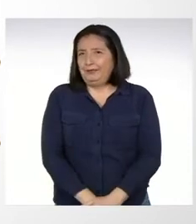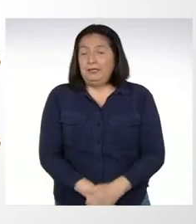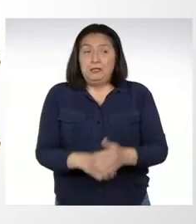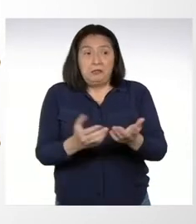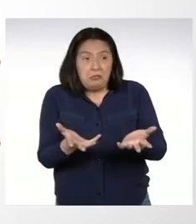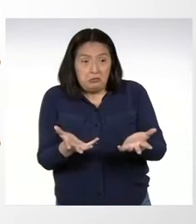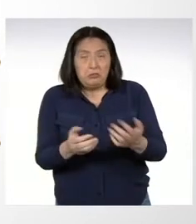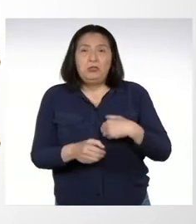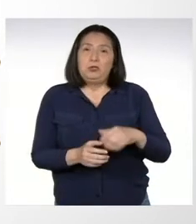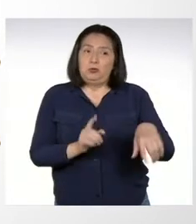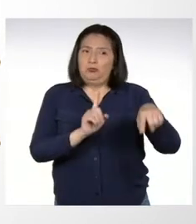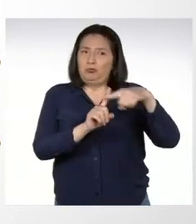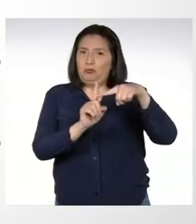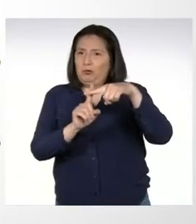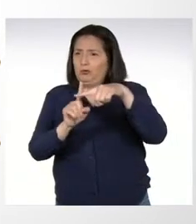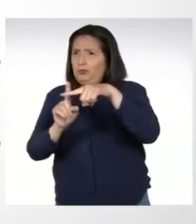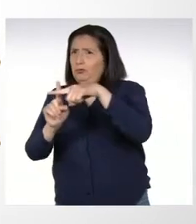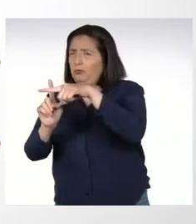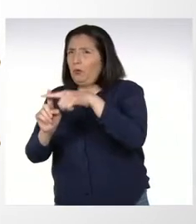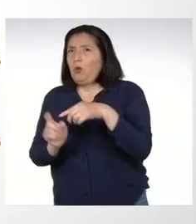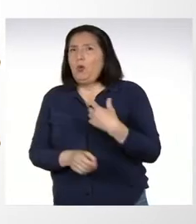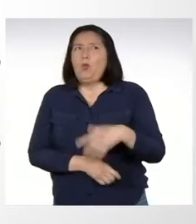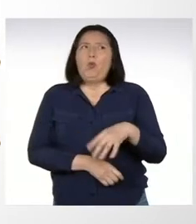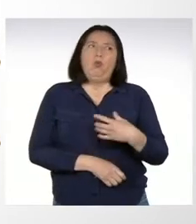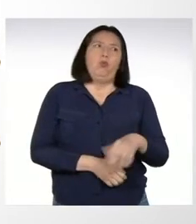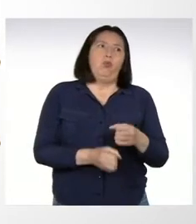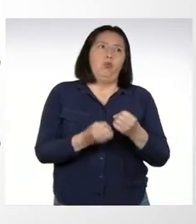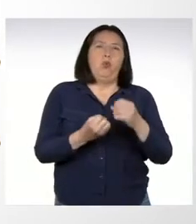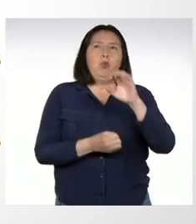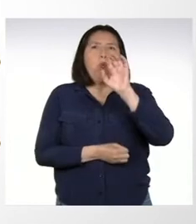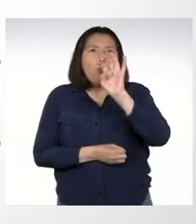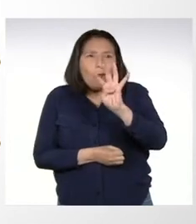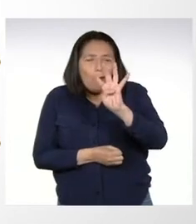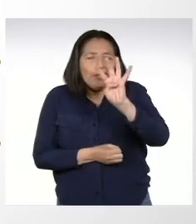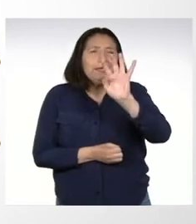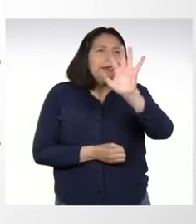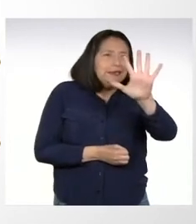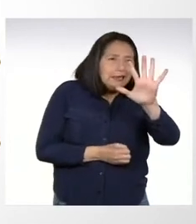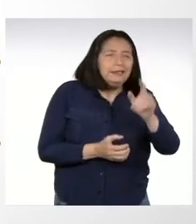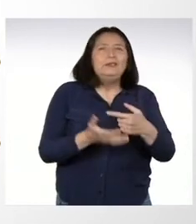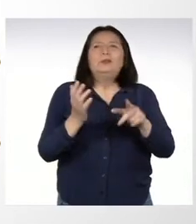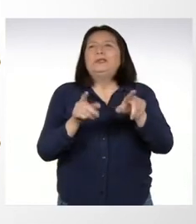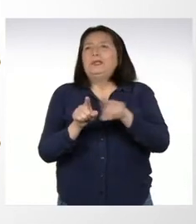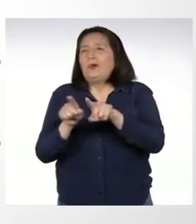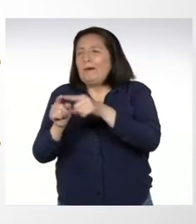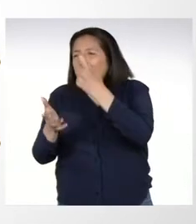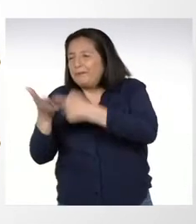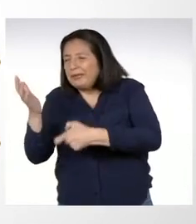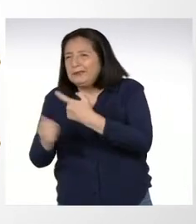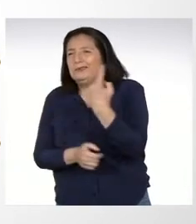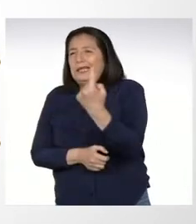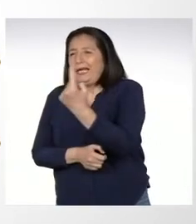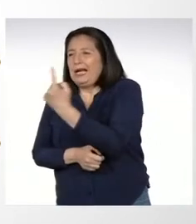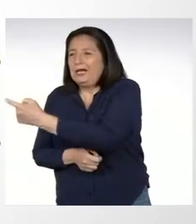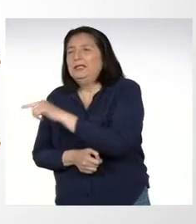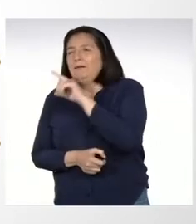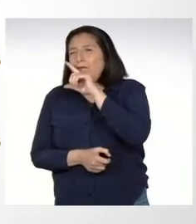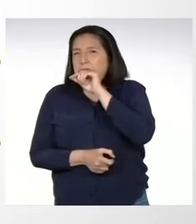Si decide sumar, tendría que sumar 45 veces el precio de cada